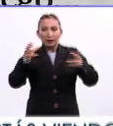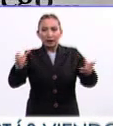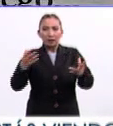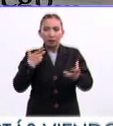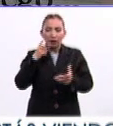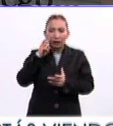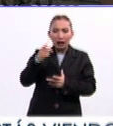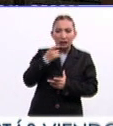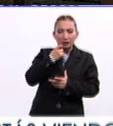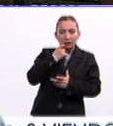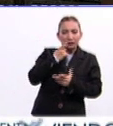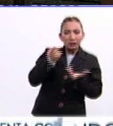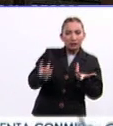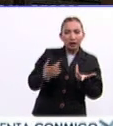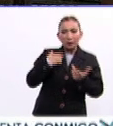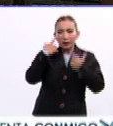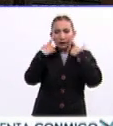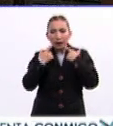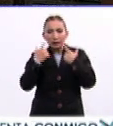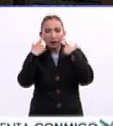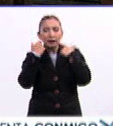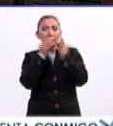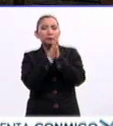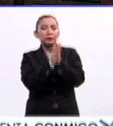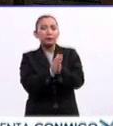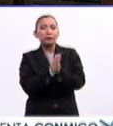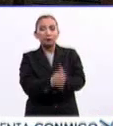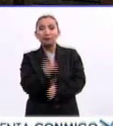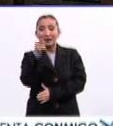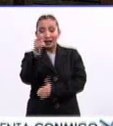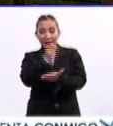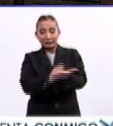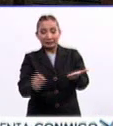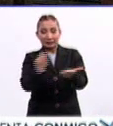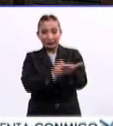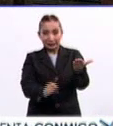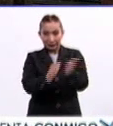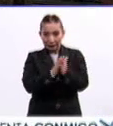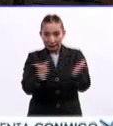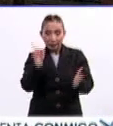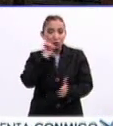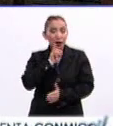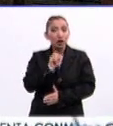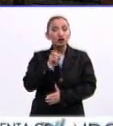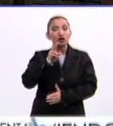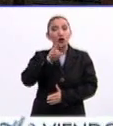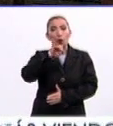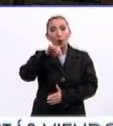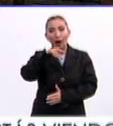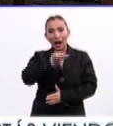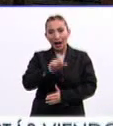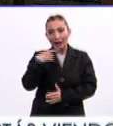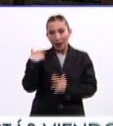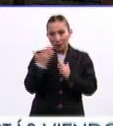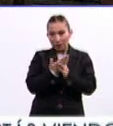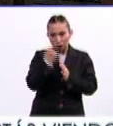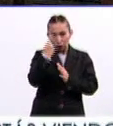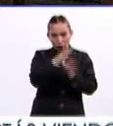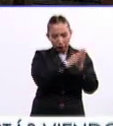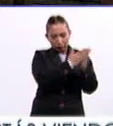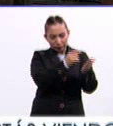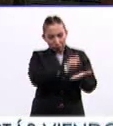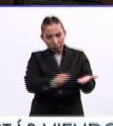de llantos y de ruego. La producción lírica de Sor Juana Inés, que constituye la mitad de su obra, es un crisol en